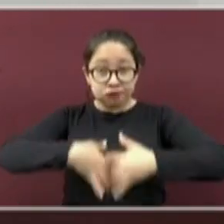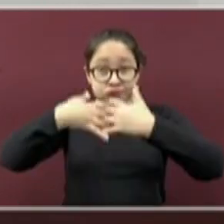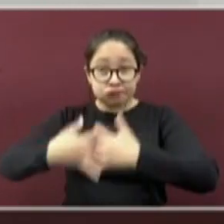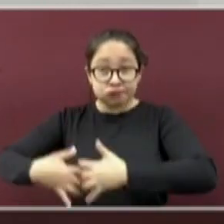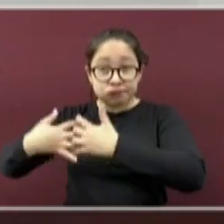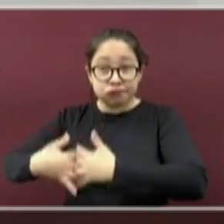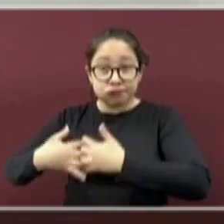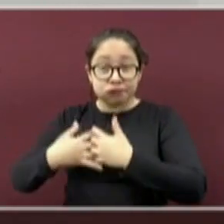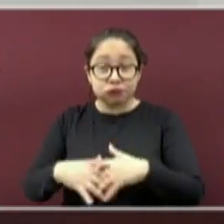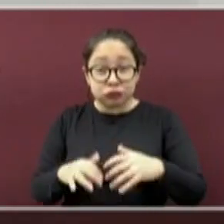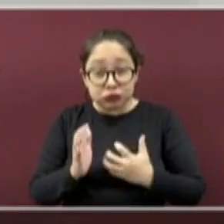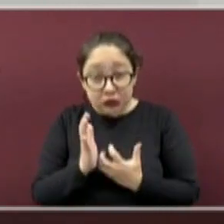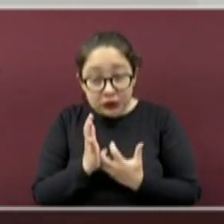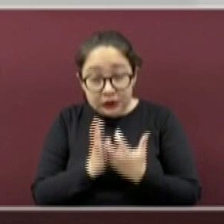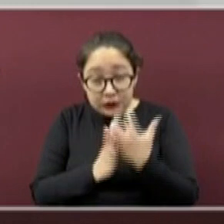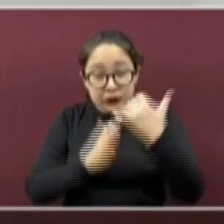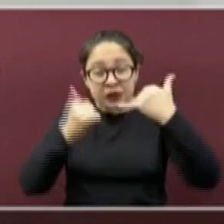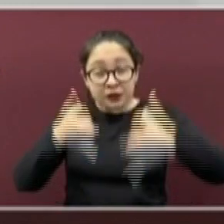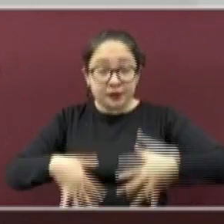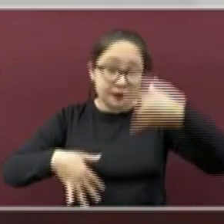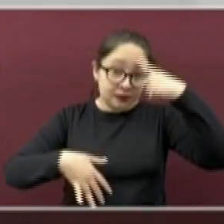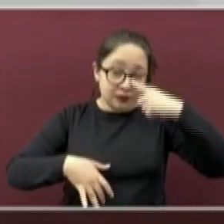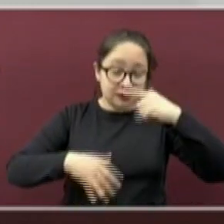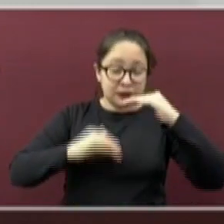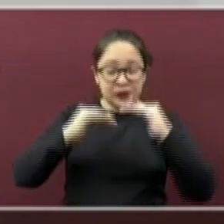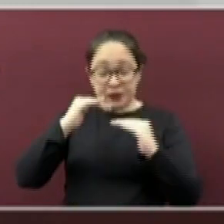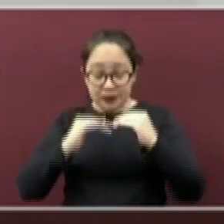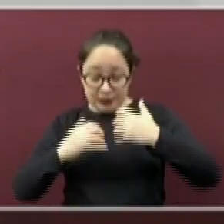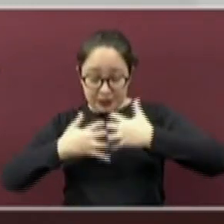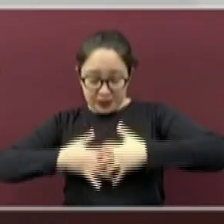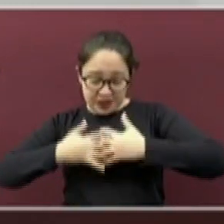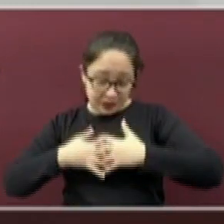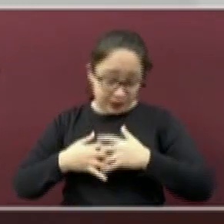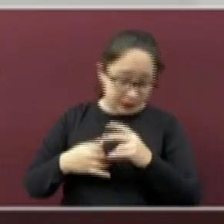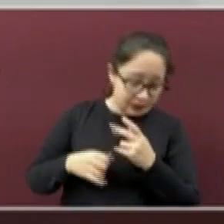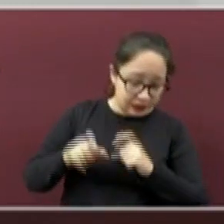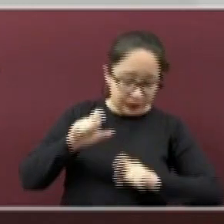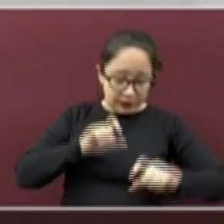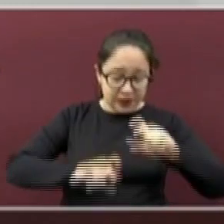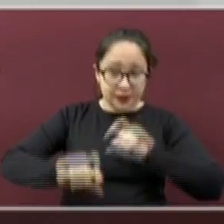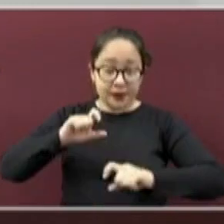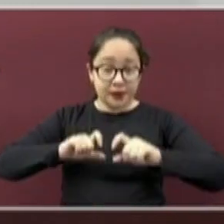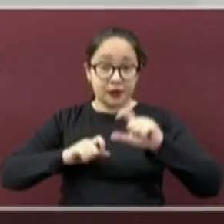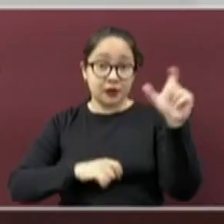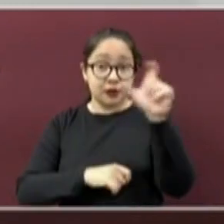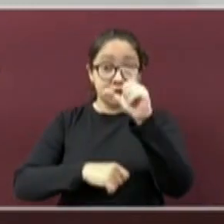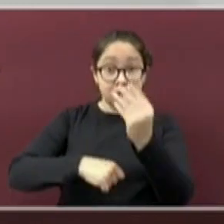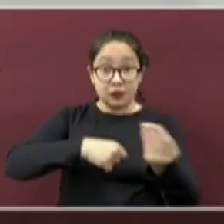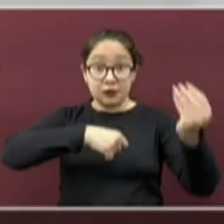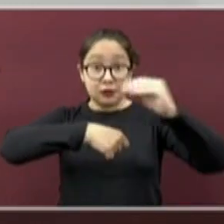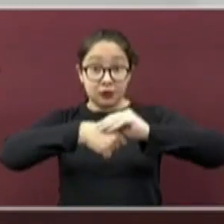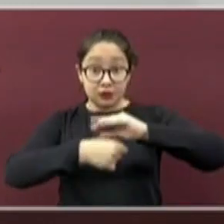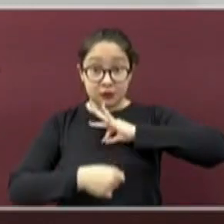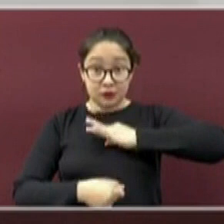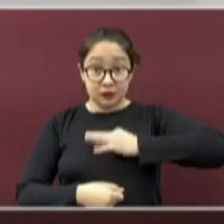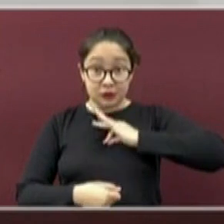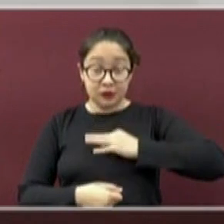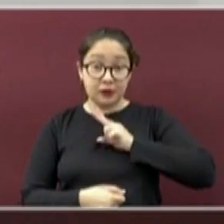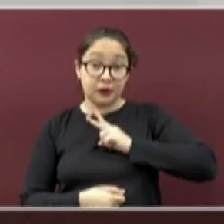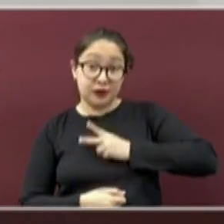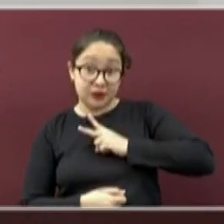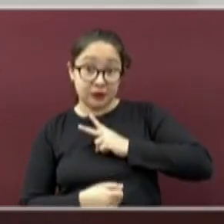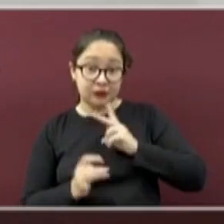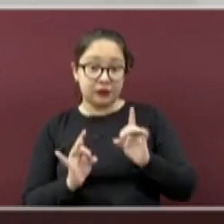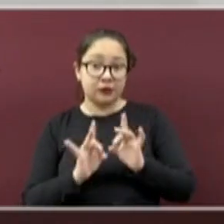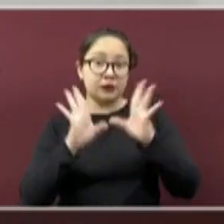para poder mantener ese equilibrio en el cuerpo. Es por eso que cuando se agrega una infección por un virus, el